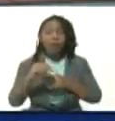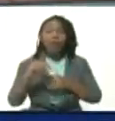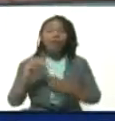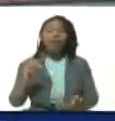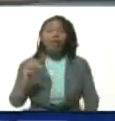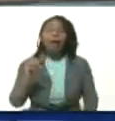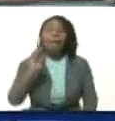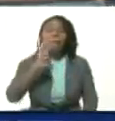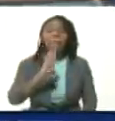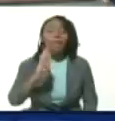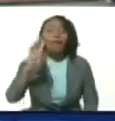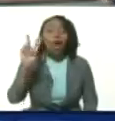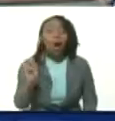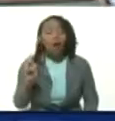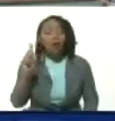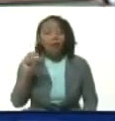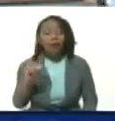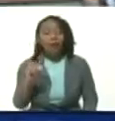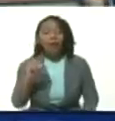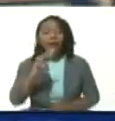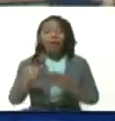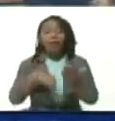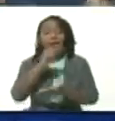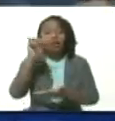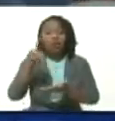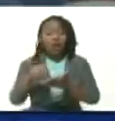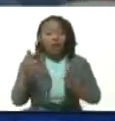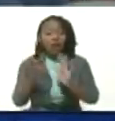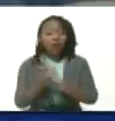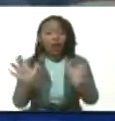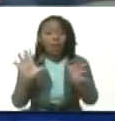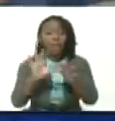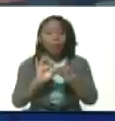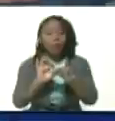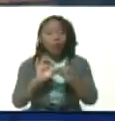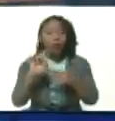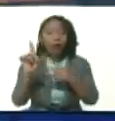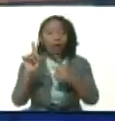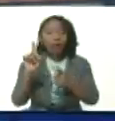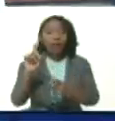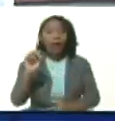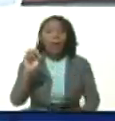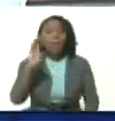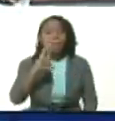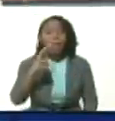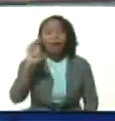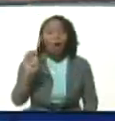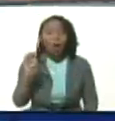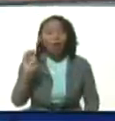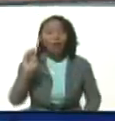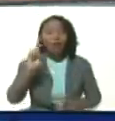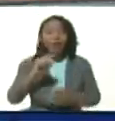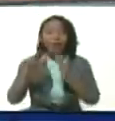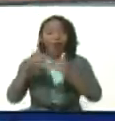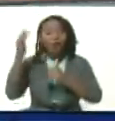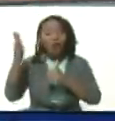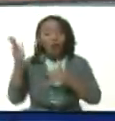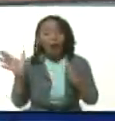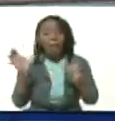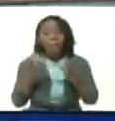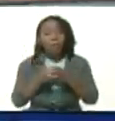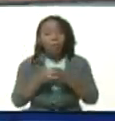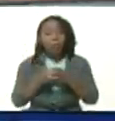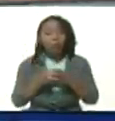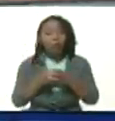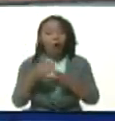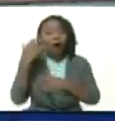combinamos la moneda nacional, el bolívar, con las divisas convertibles extranjeras y las criptomonedas.